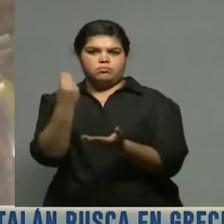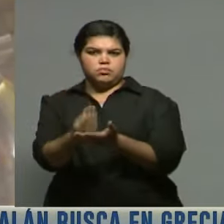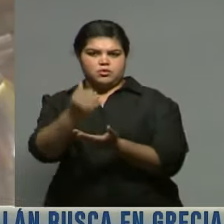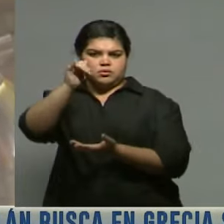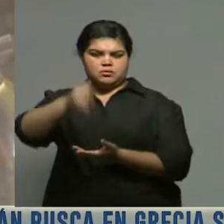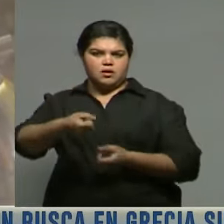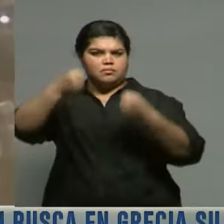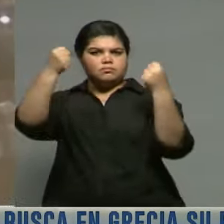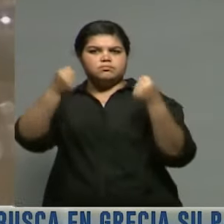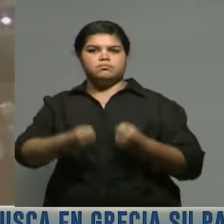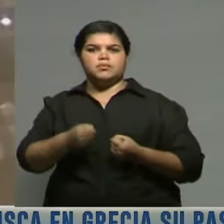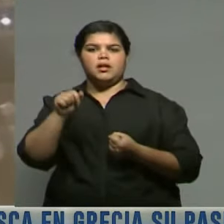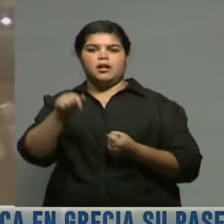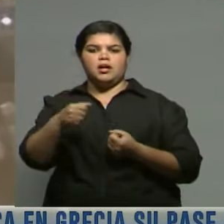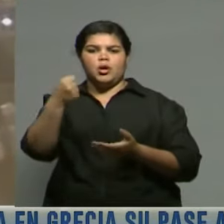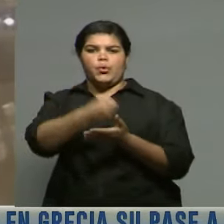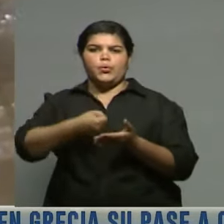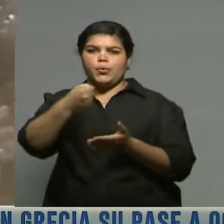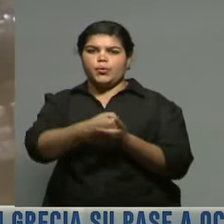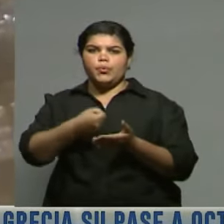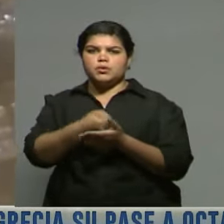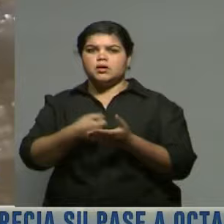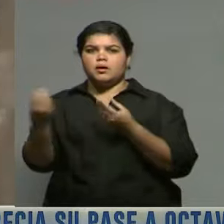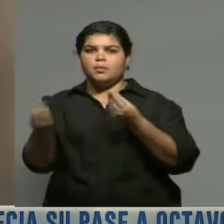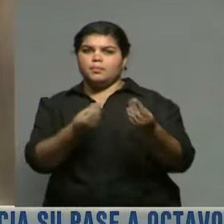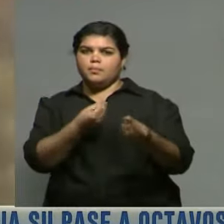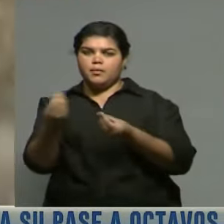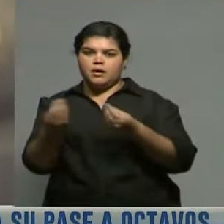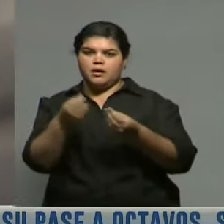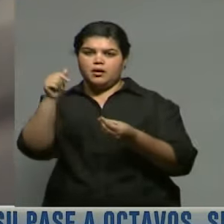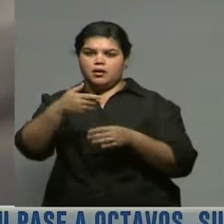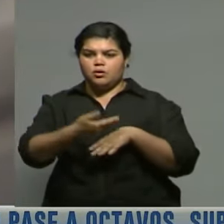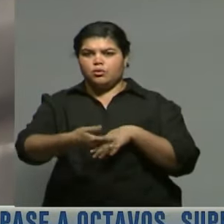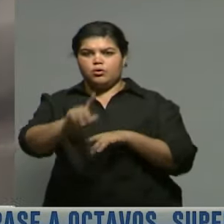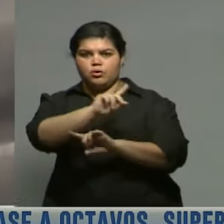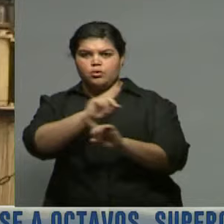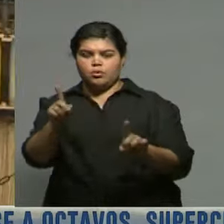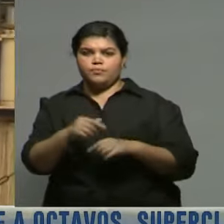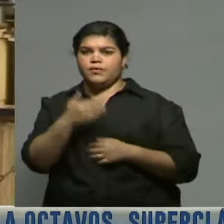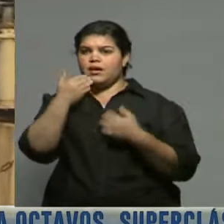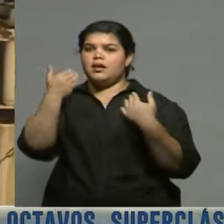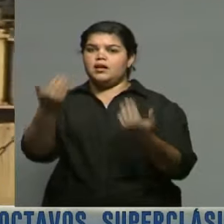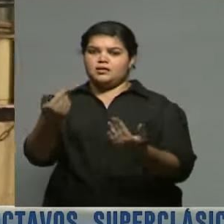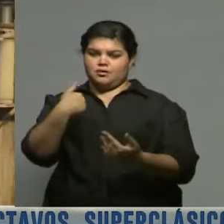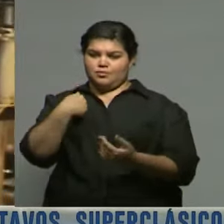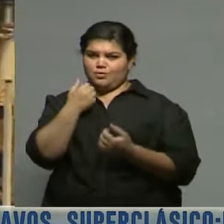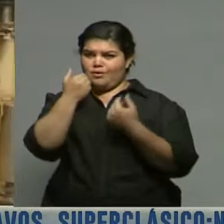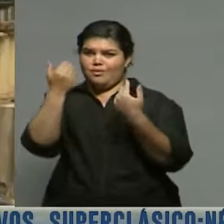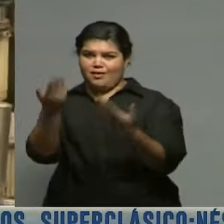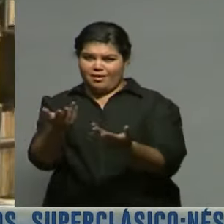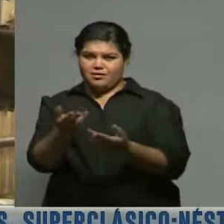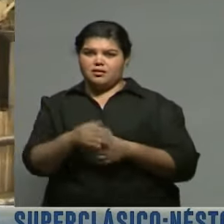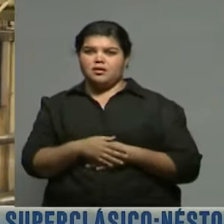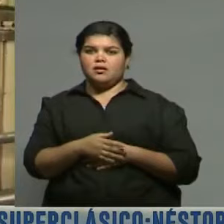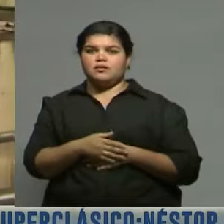hacer todos los esfuerzos necesarios para que esto no sea de esta manera. El agradecido soy yo, muchas gracias y